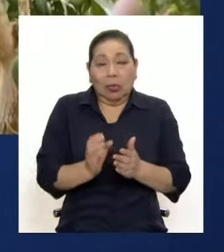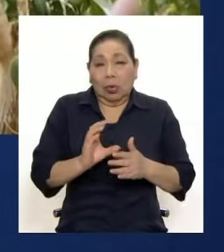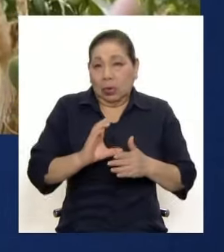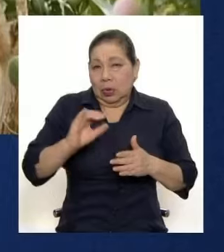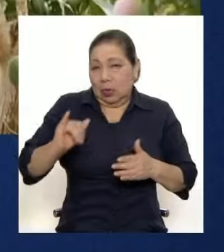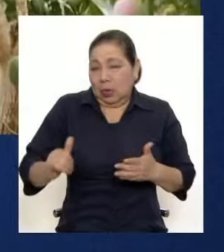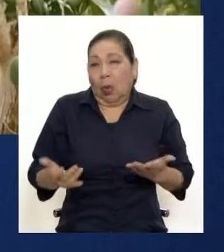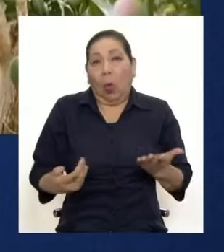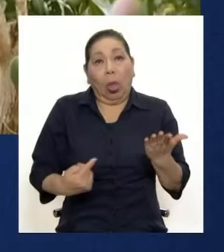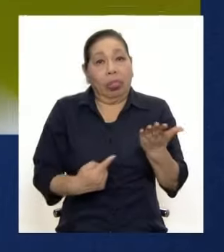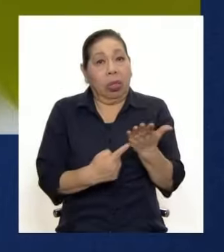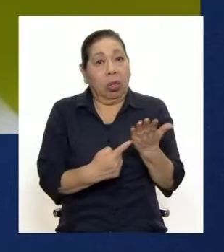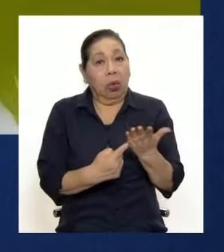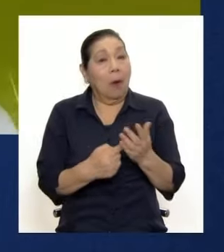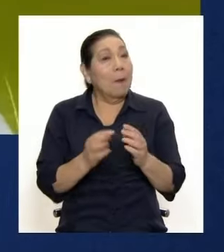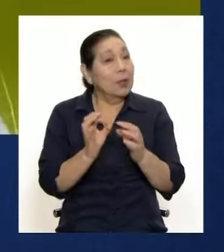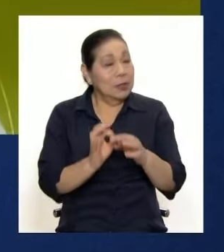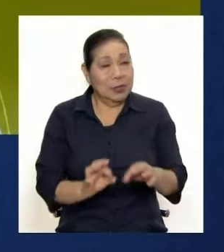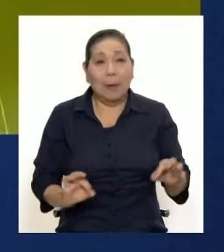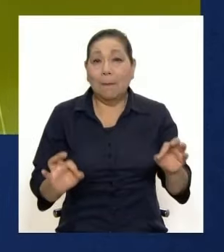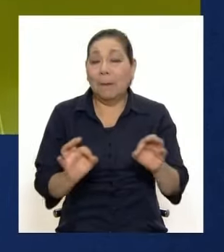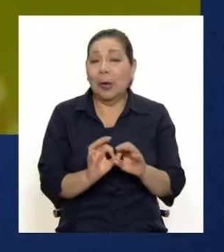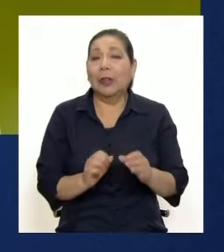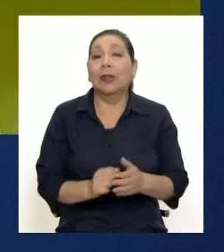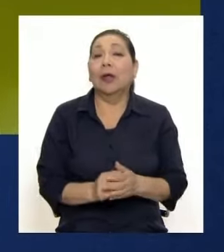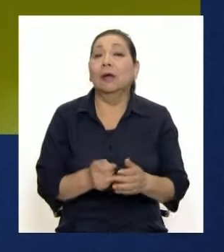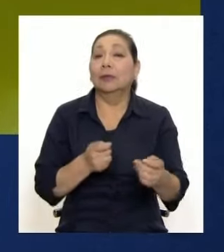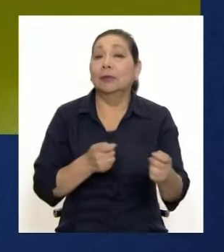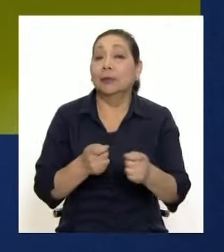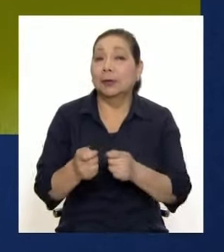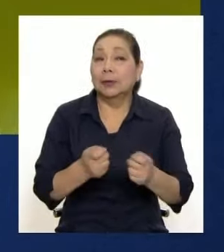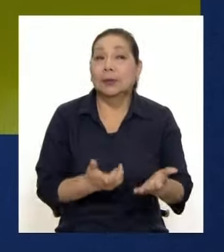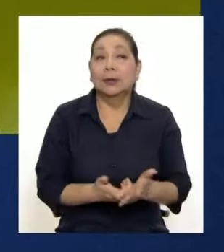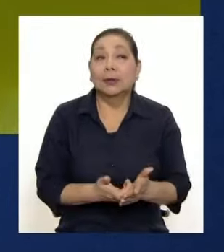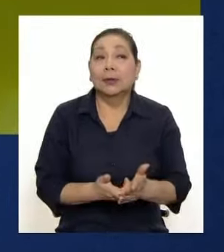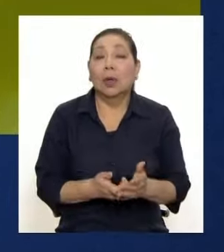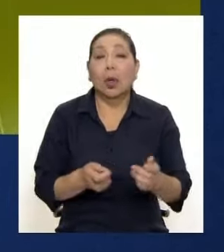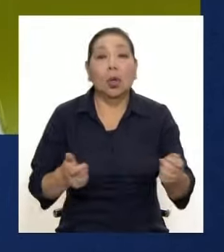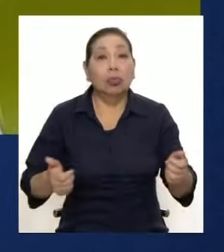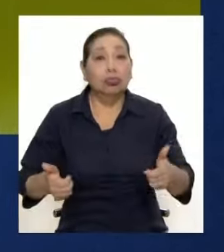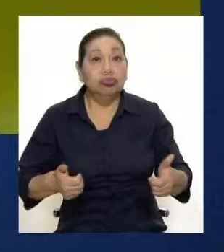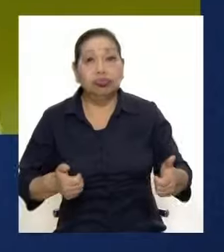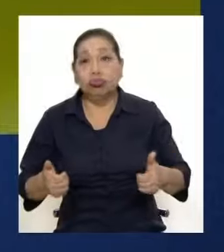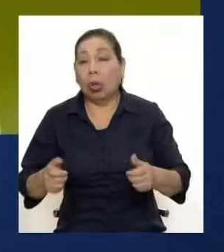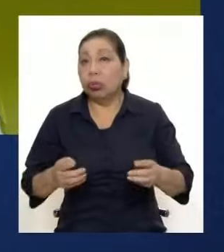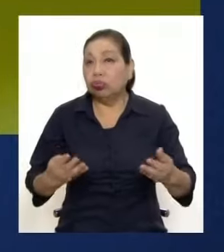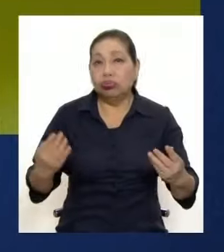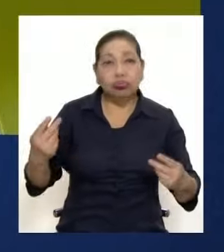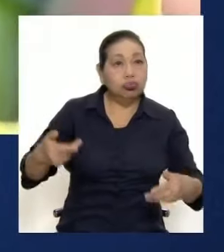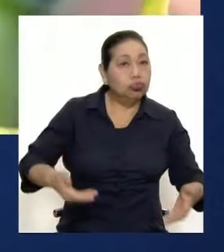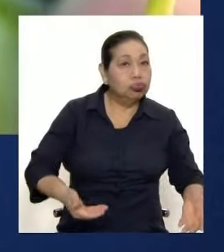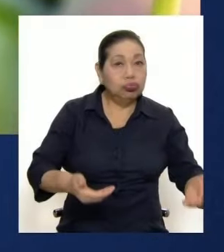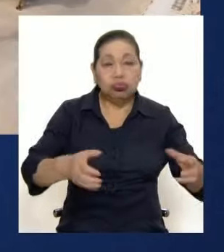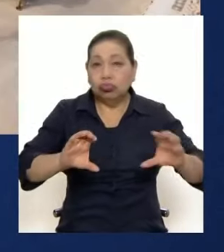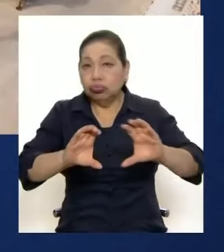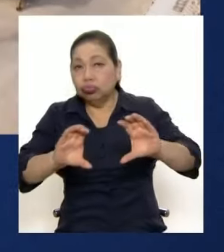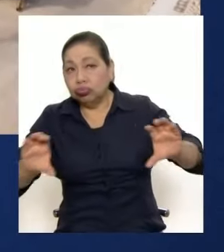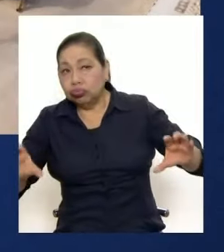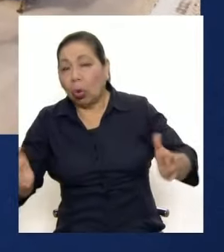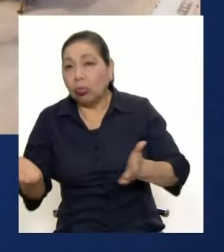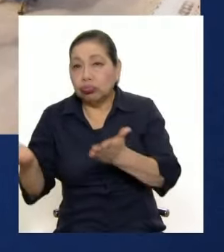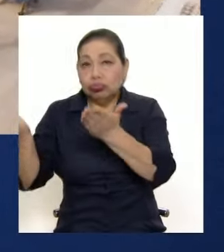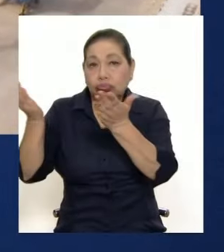una una tecnología de punta con manejo absolutamente automatizado al patio contenedores la la recepción de